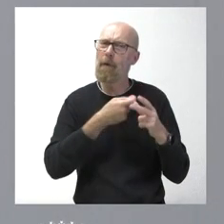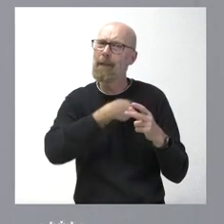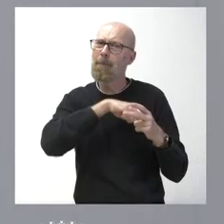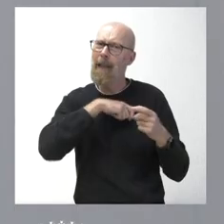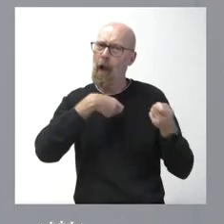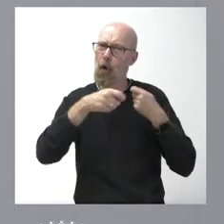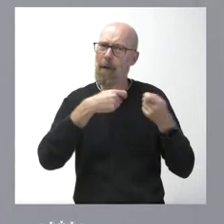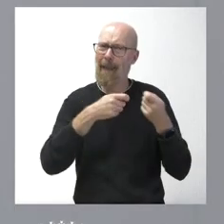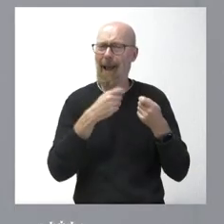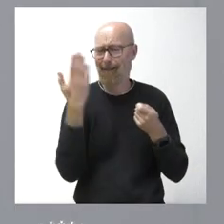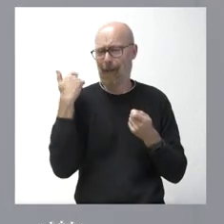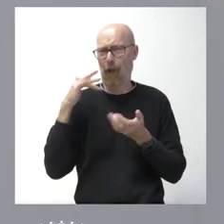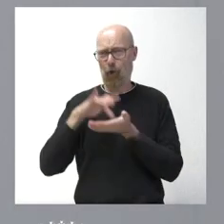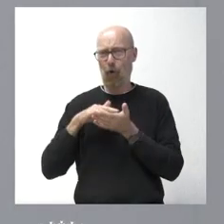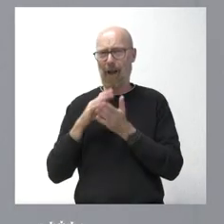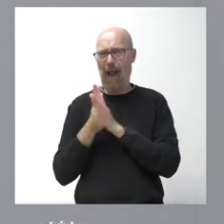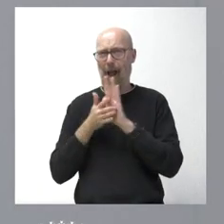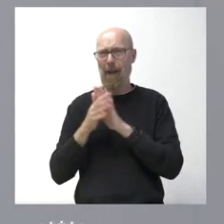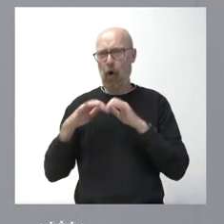otro día en las Cortes que fue